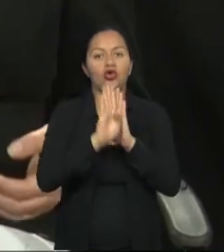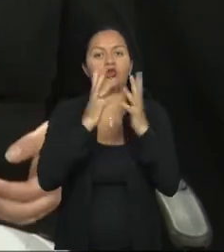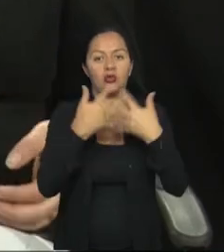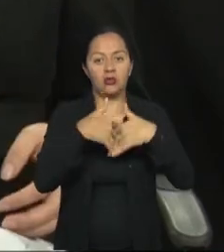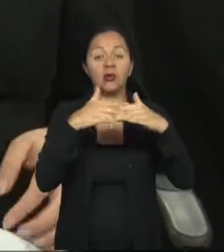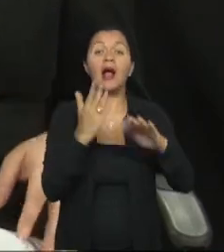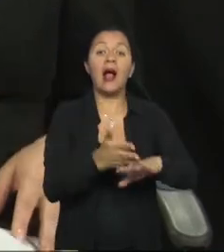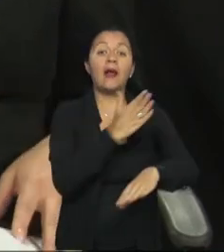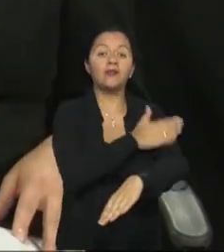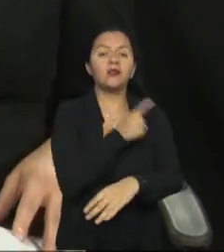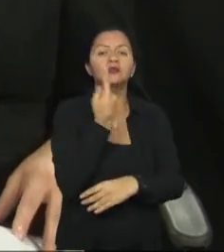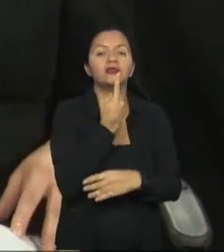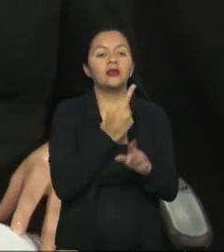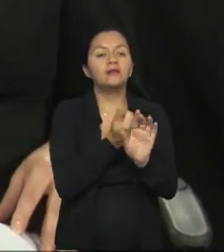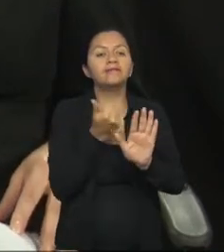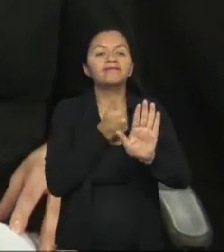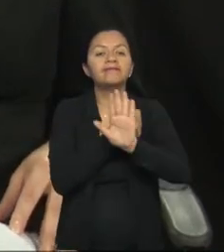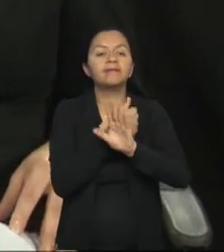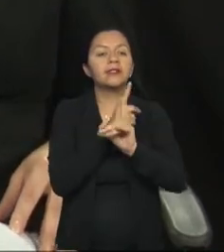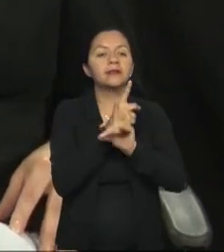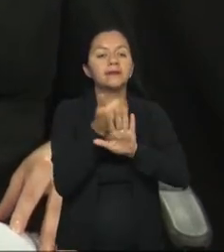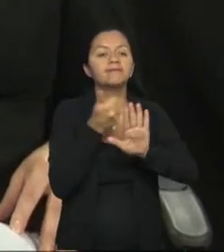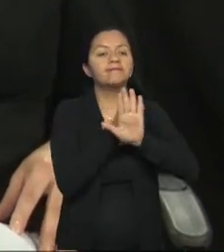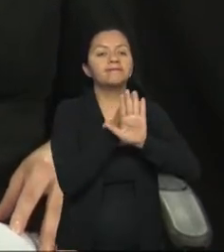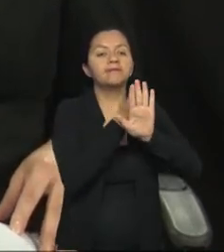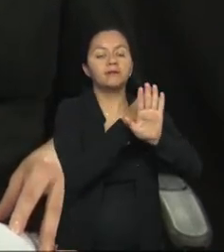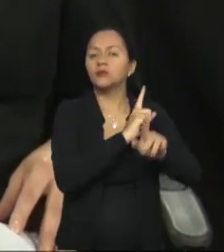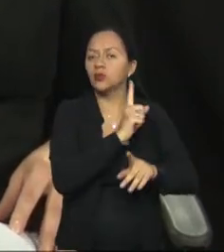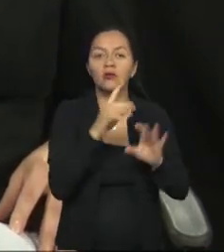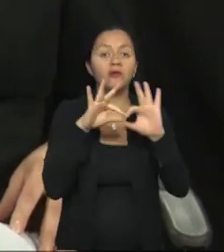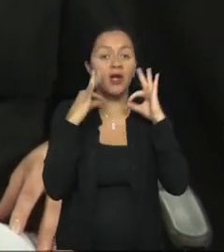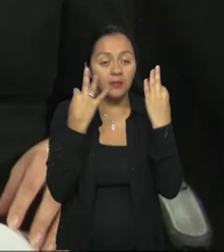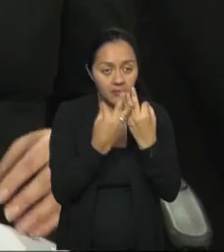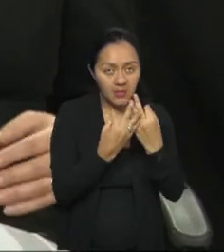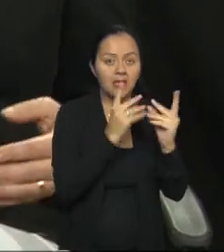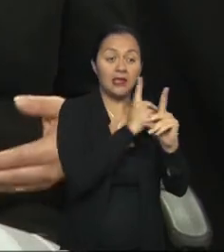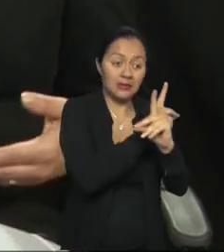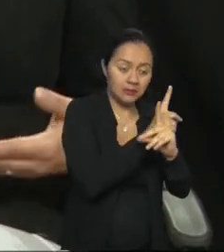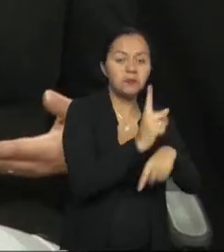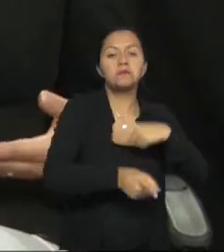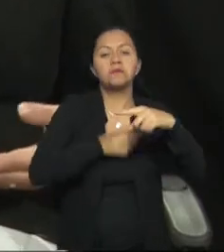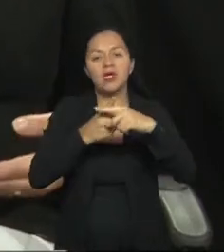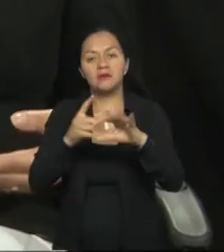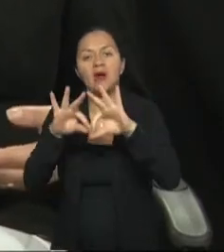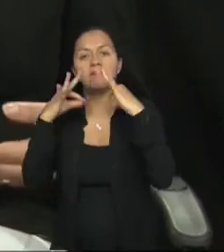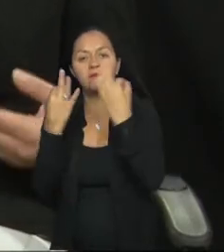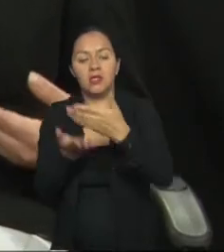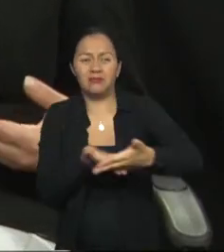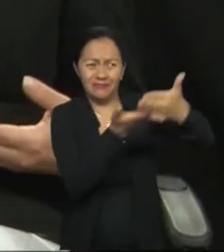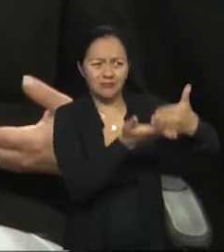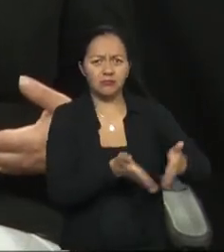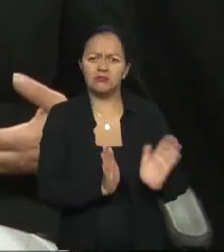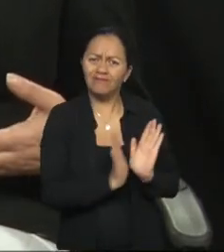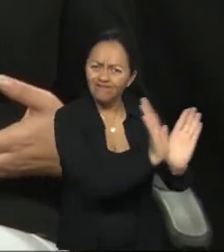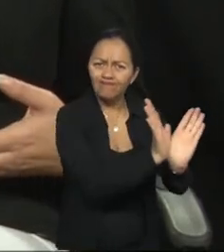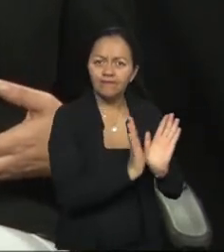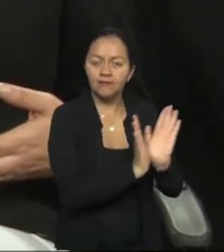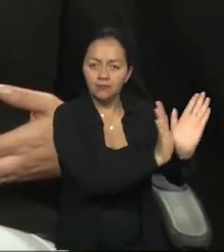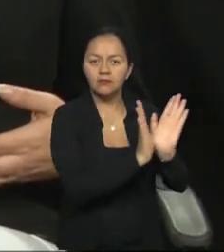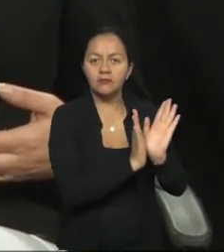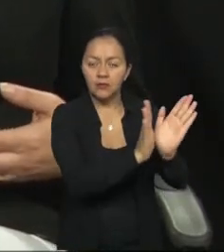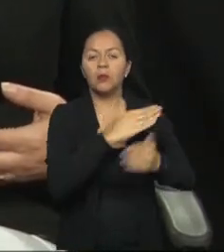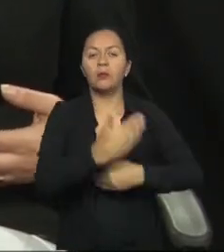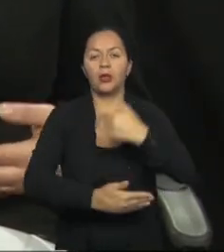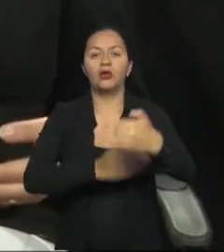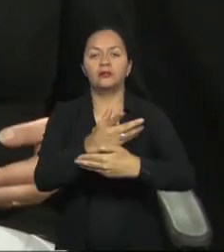es importante y no solo de las personas con discapacidad, sino también de sus familias, quienes impulsan para que estos procesos se hagan